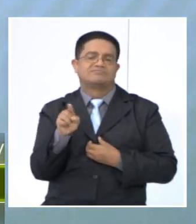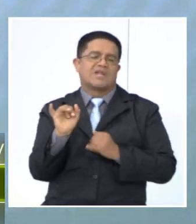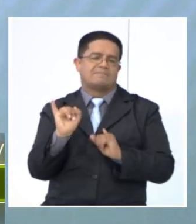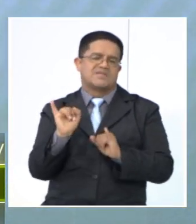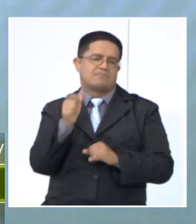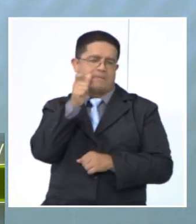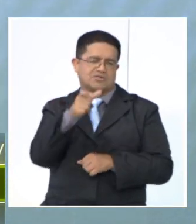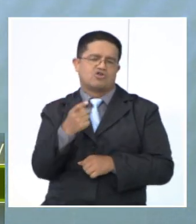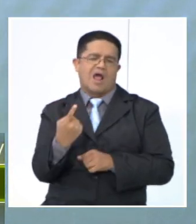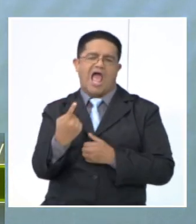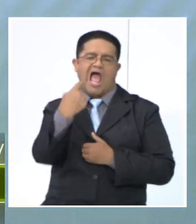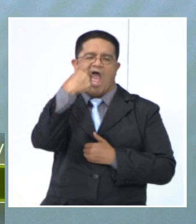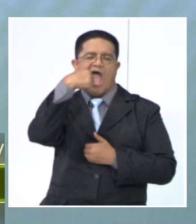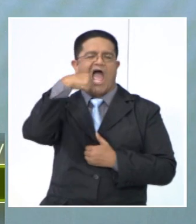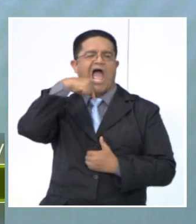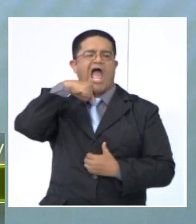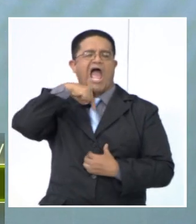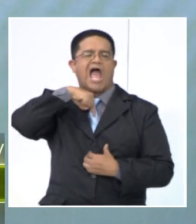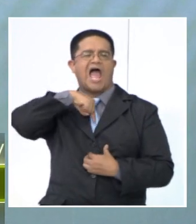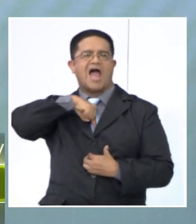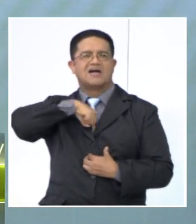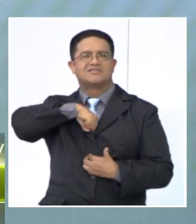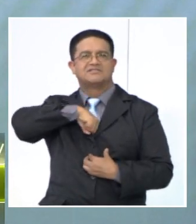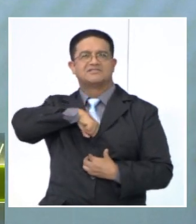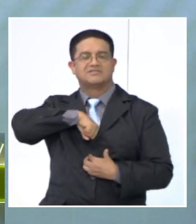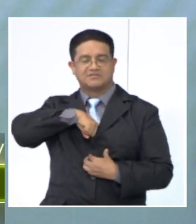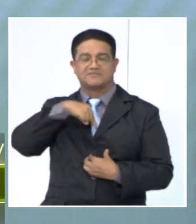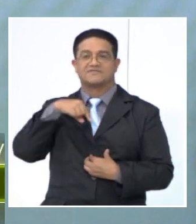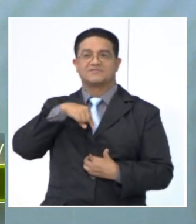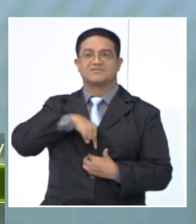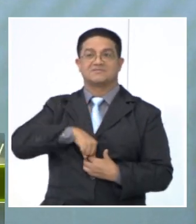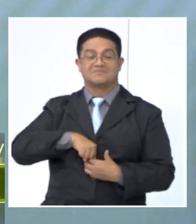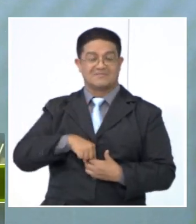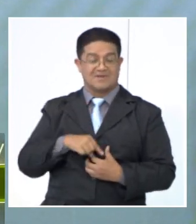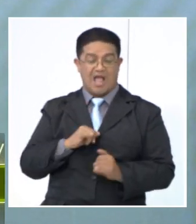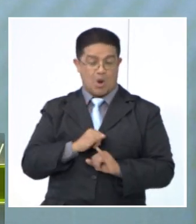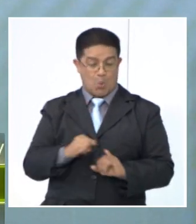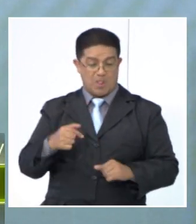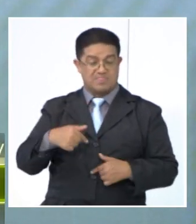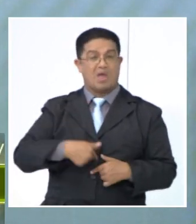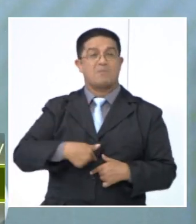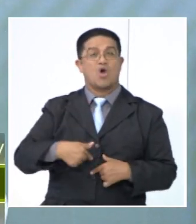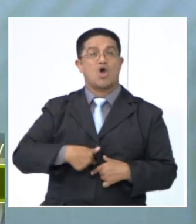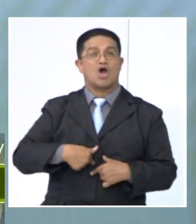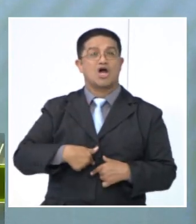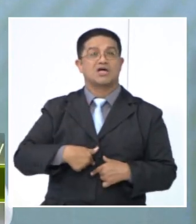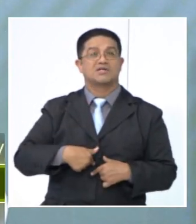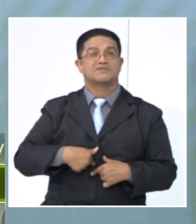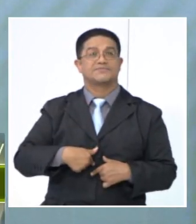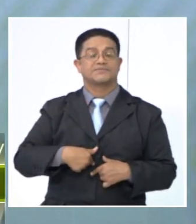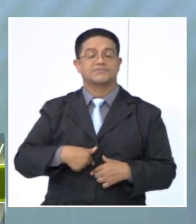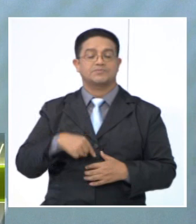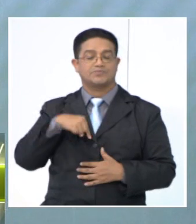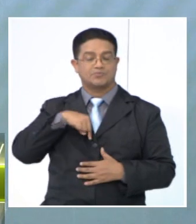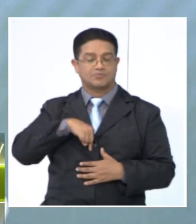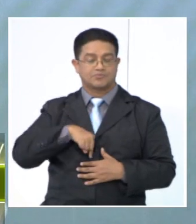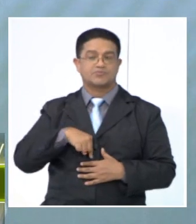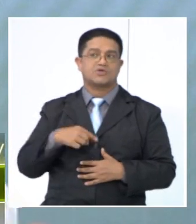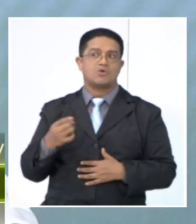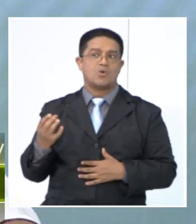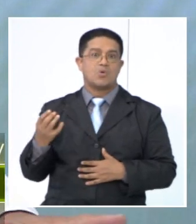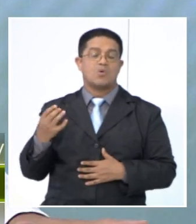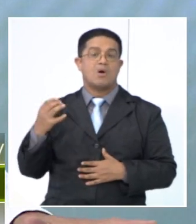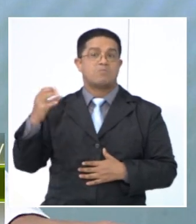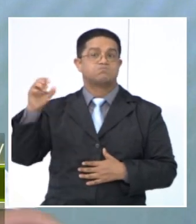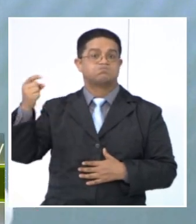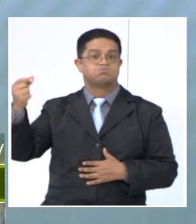la boca, llega al fundus o al cuerpo del estómago, le colocamos ozono directamente